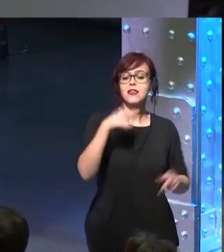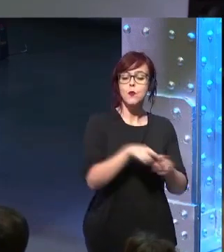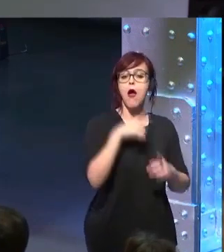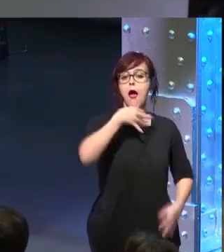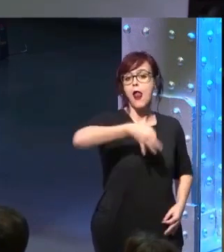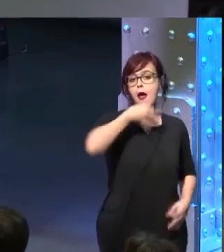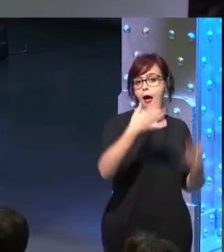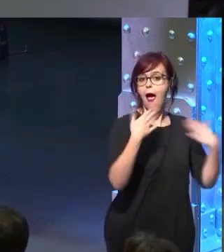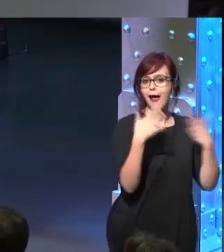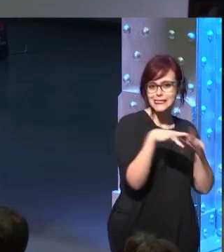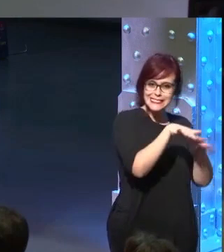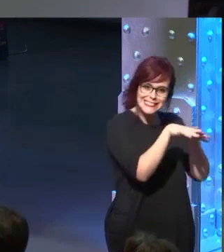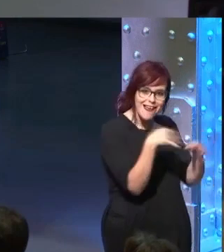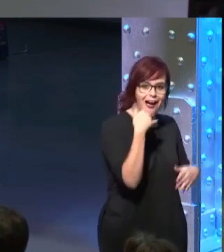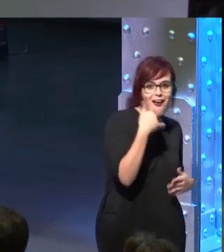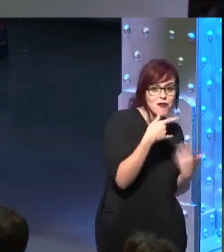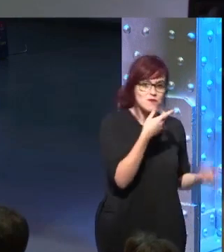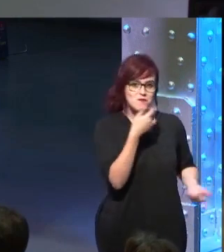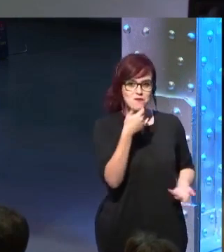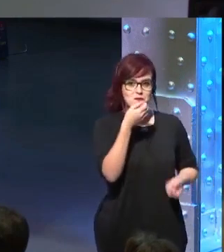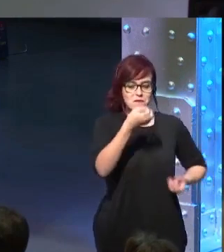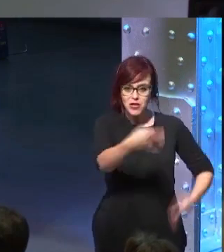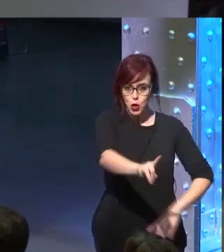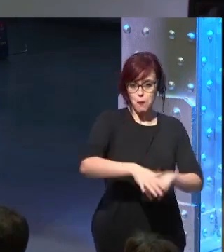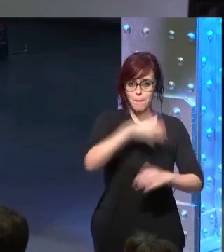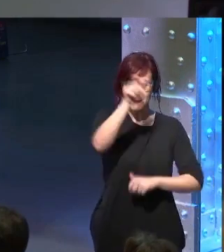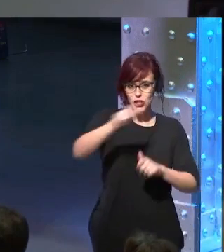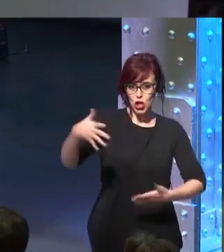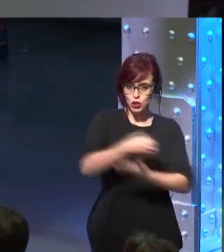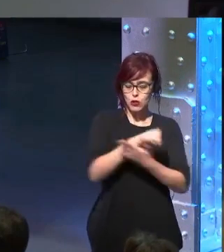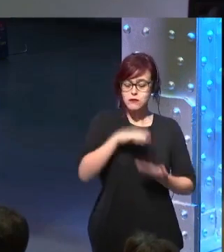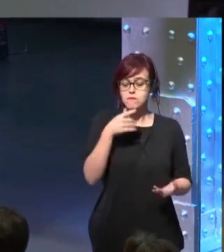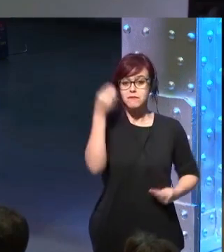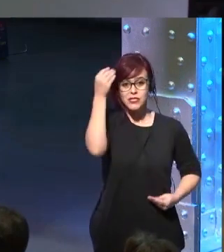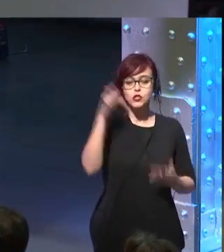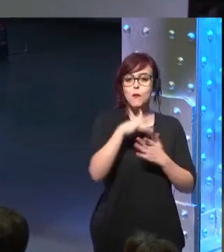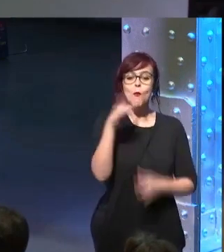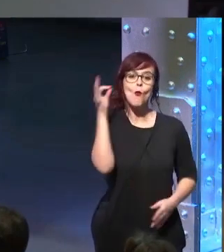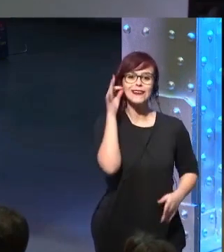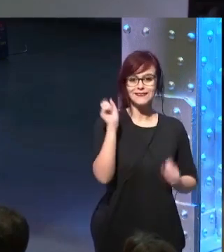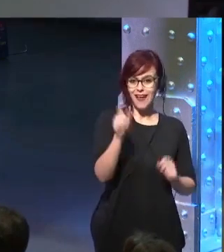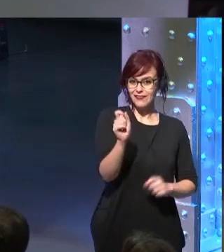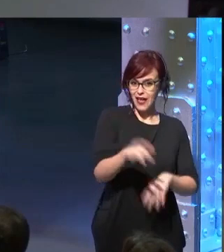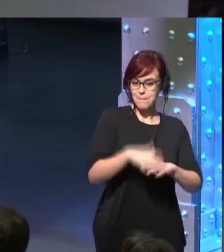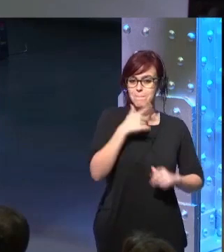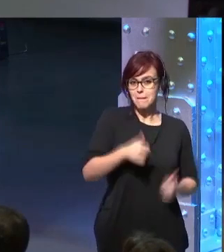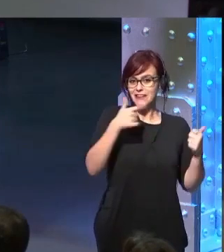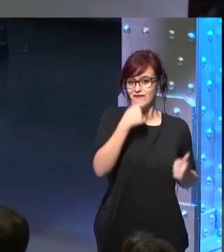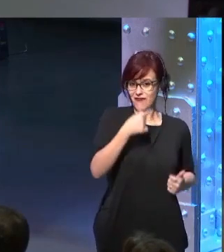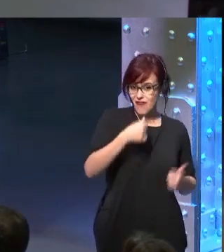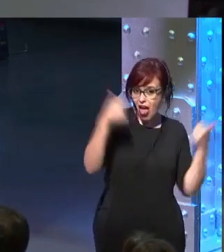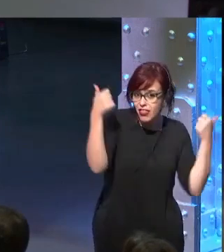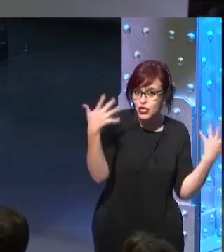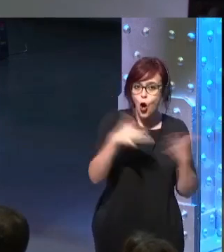de cotillear, de hablar y demás que todo el mundo, especialmente quizá las mujeres, podían tener en aquel momento. Entonces el